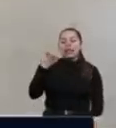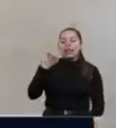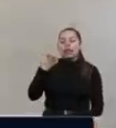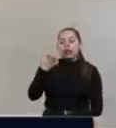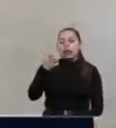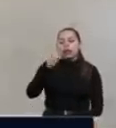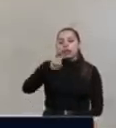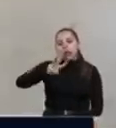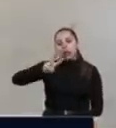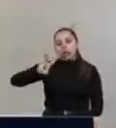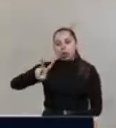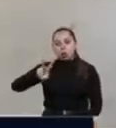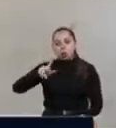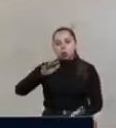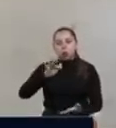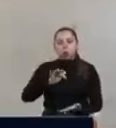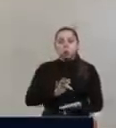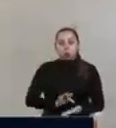1.532